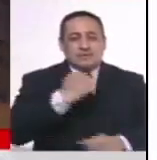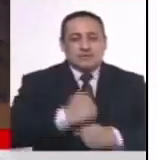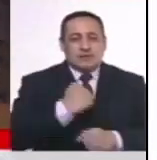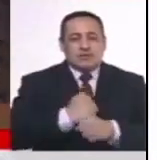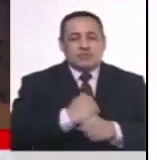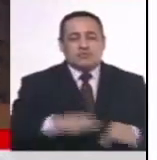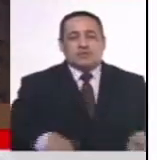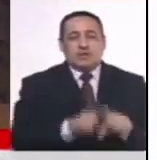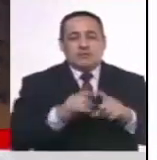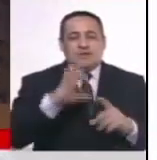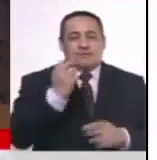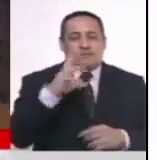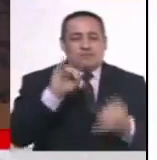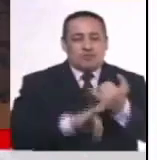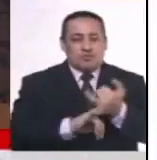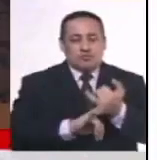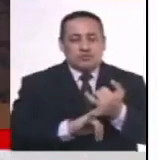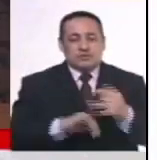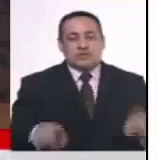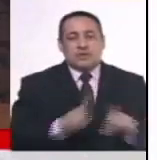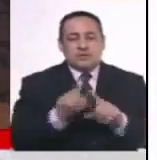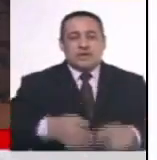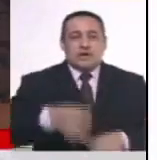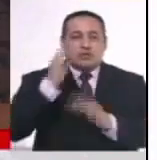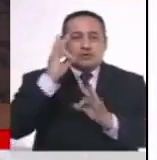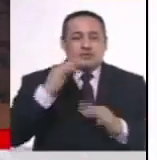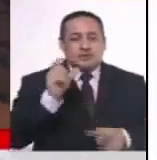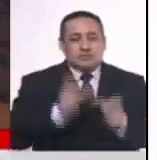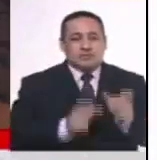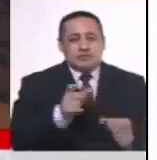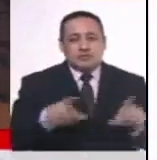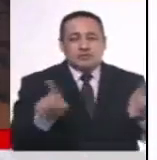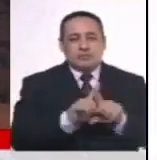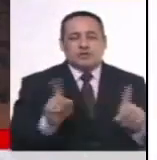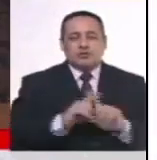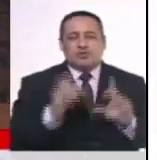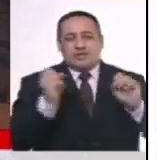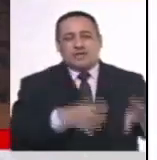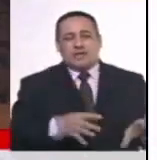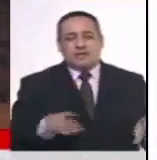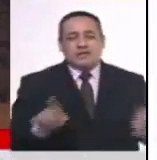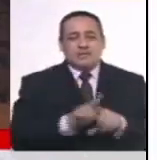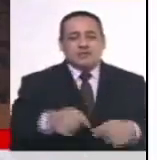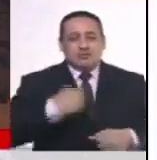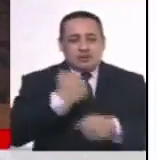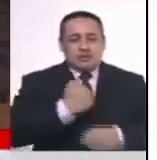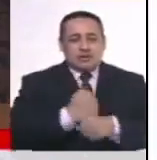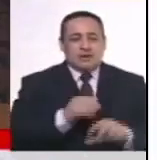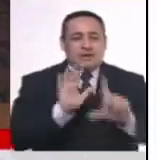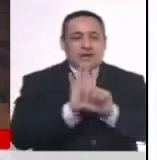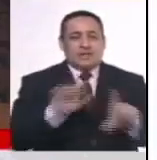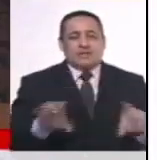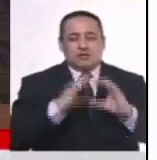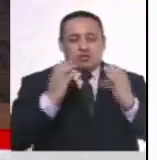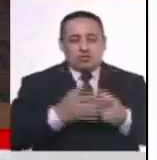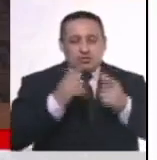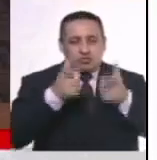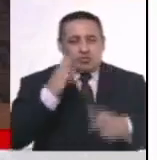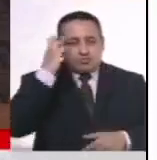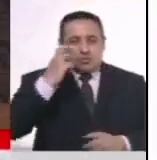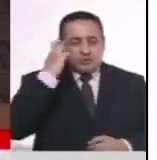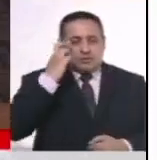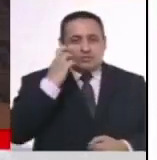trabajo, foros y audiencias públicas, sin descuidar nuestras funciones legislativas y el control